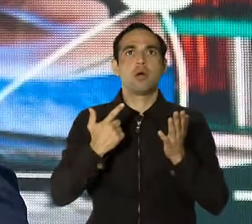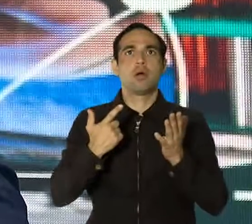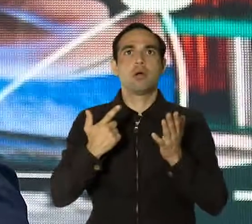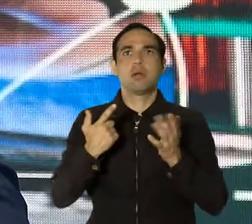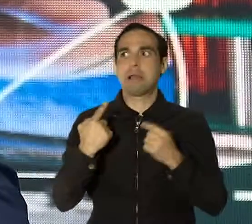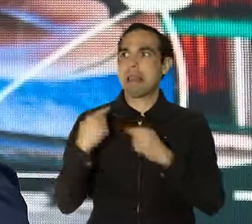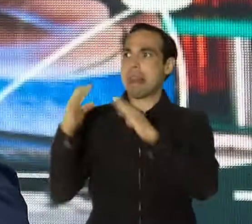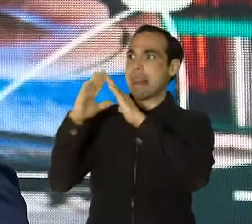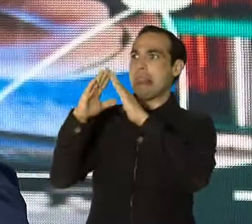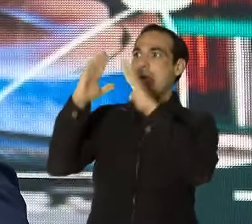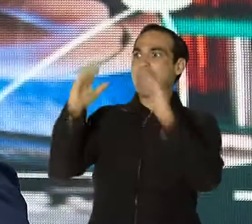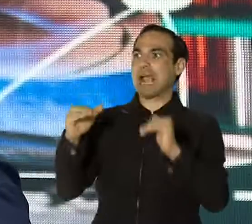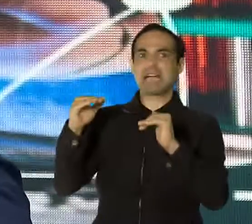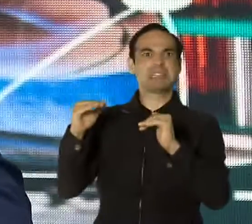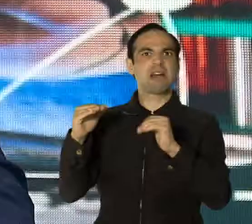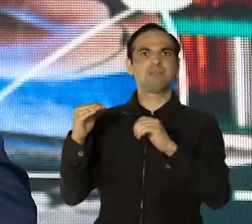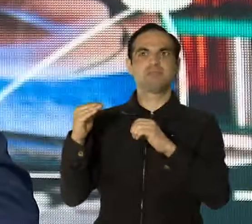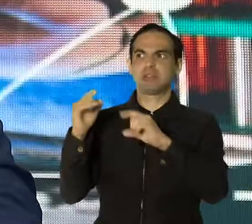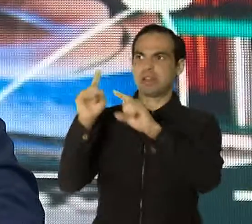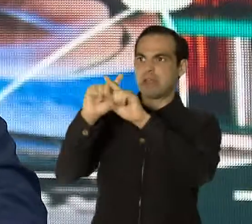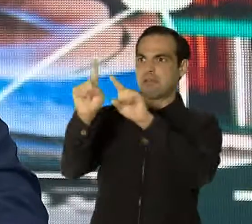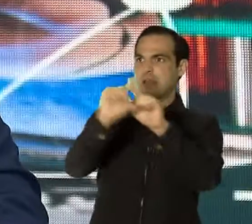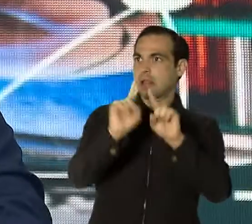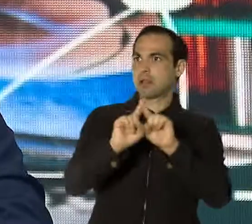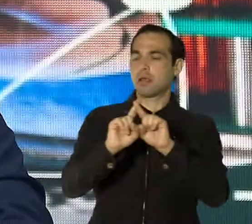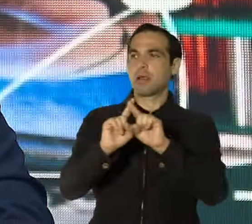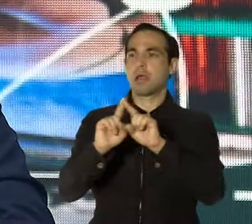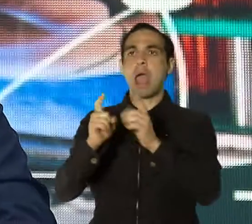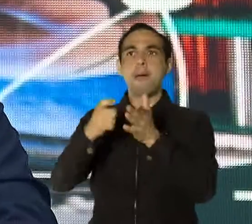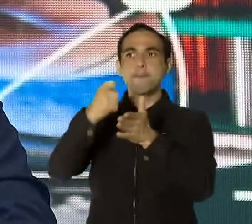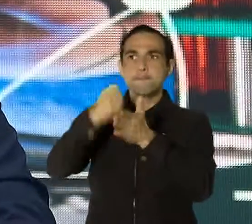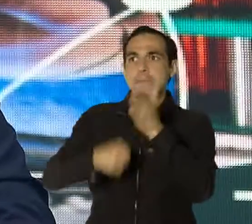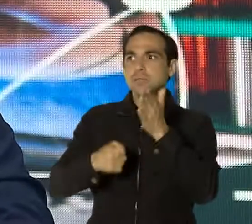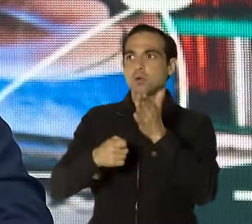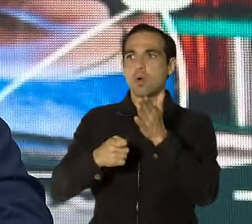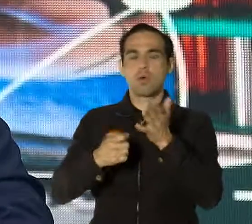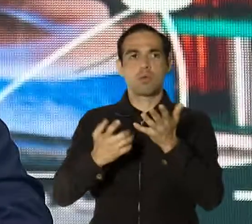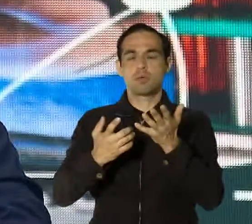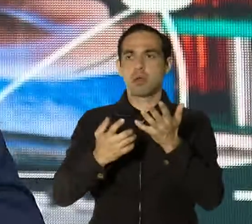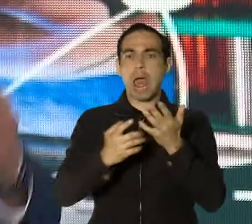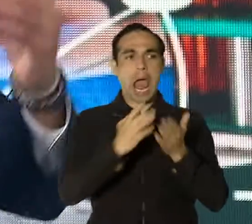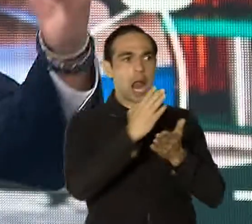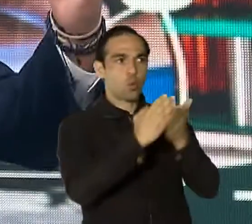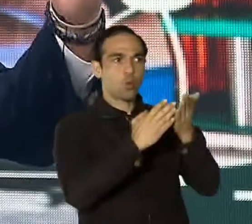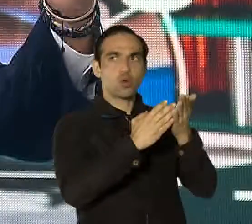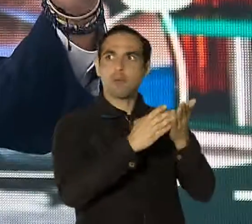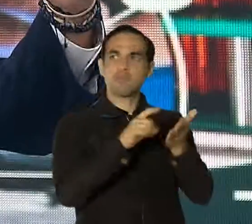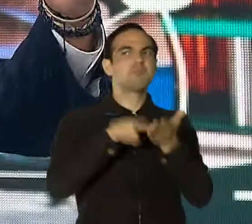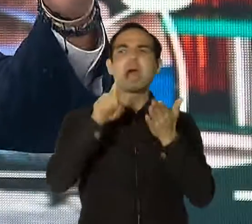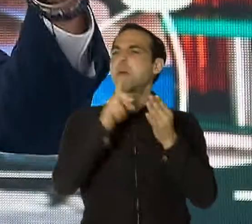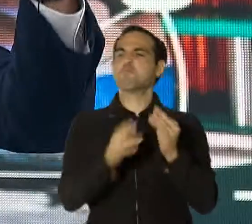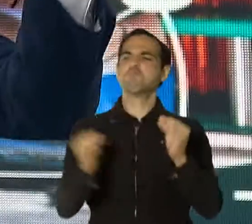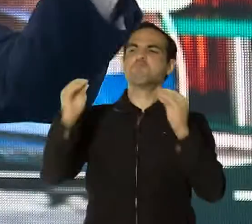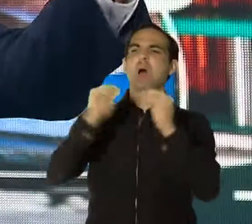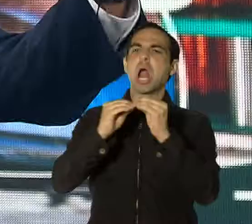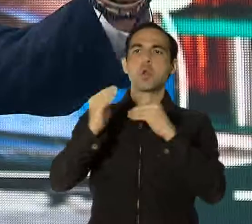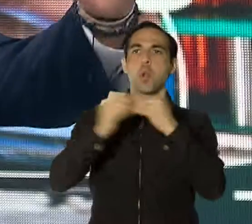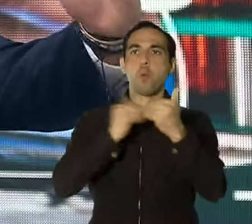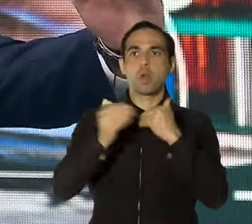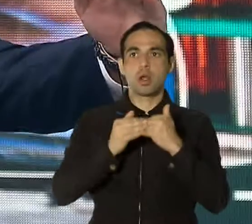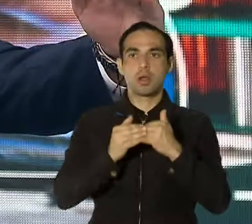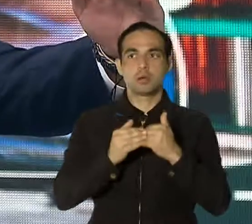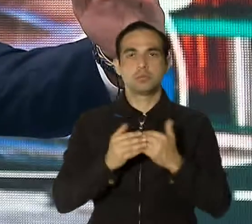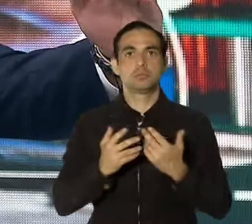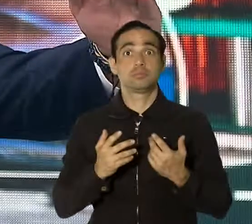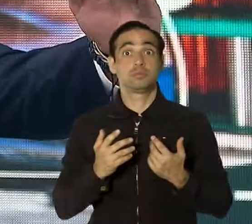propiedades han evaluado, que se siguen como las personas que están pagando por encima de la propiedad. Pues entonces el tasador dice, no, esta propiedad